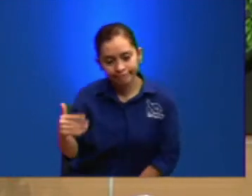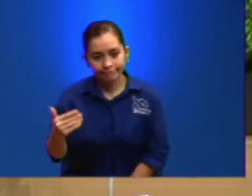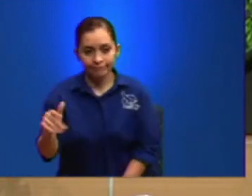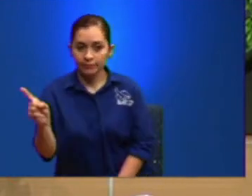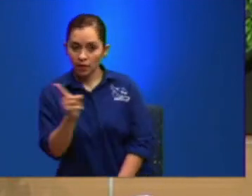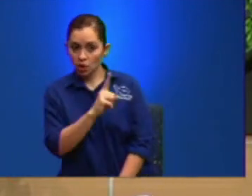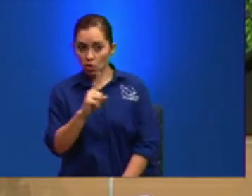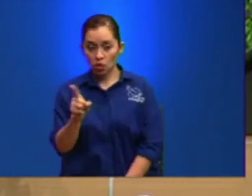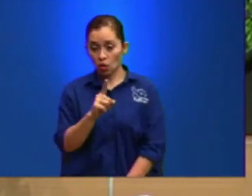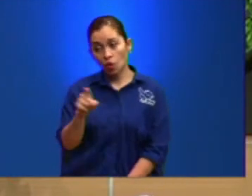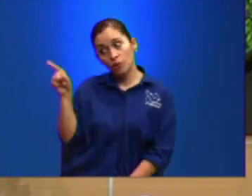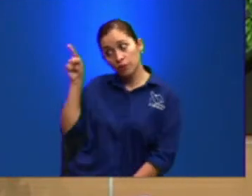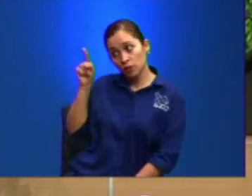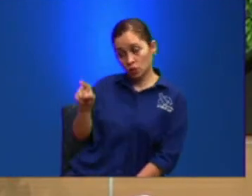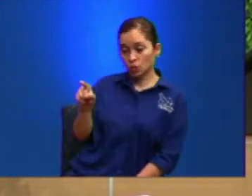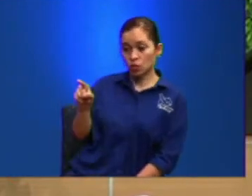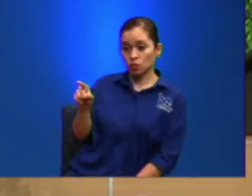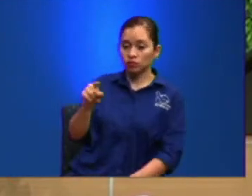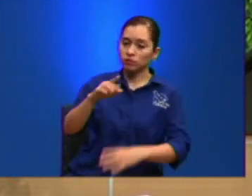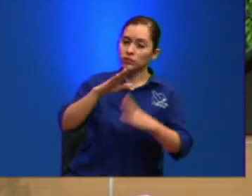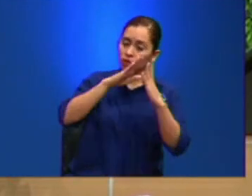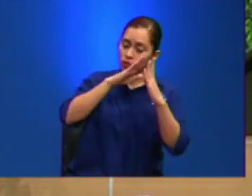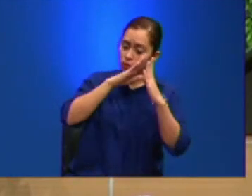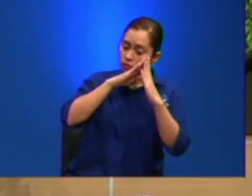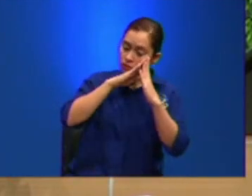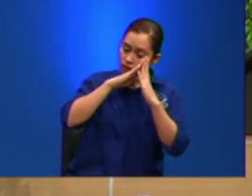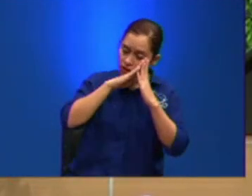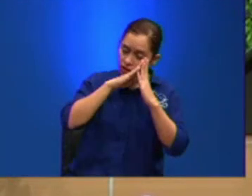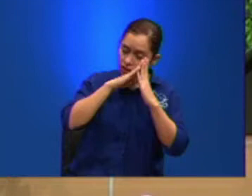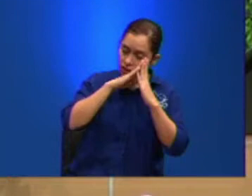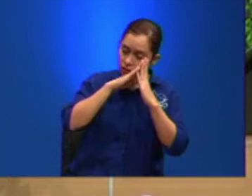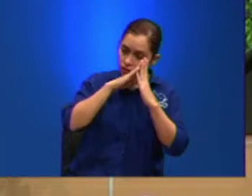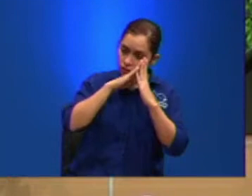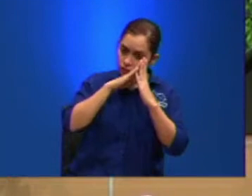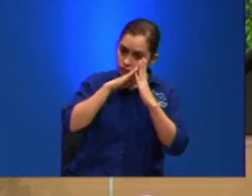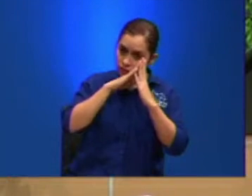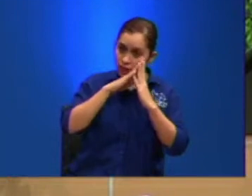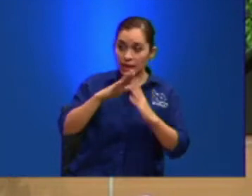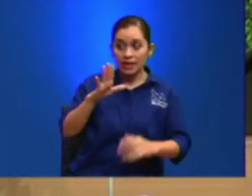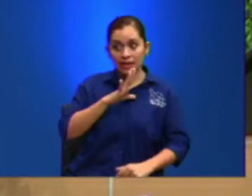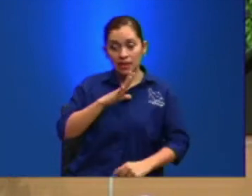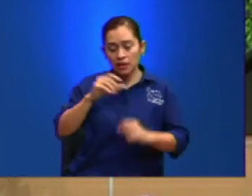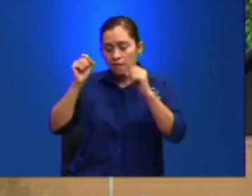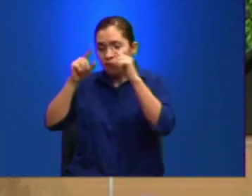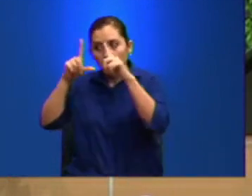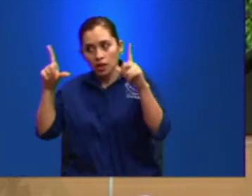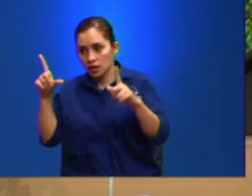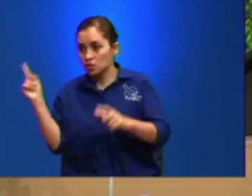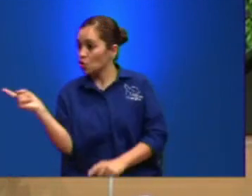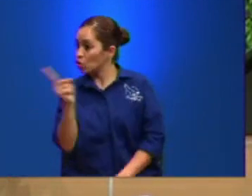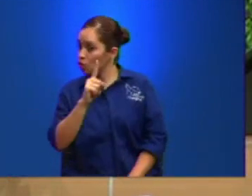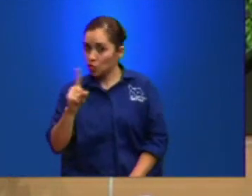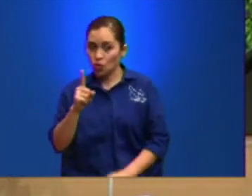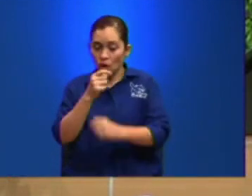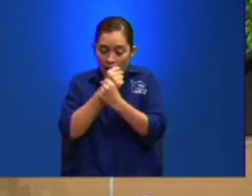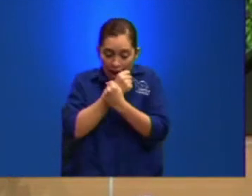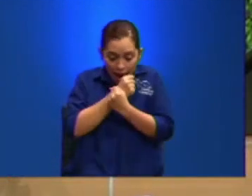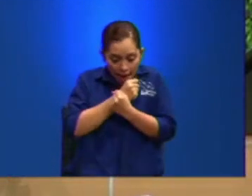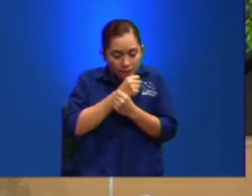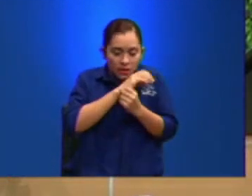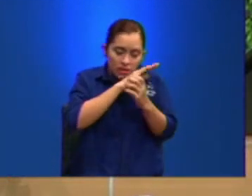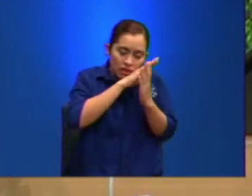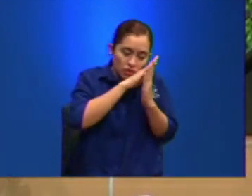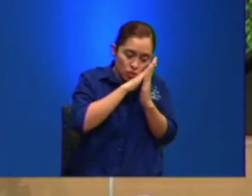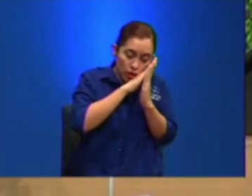peligro corres peligro y entonces estás amando el sueño y cuando vamos de sueño no estás recibiendo